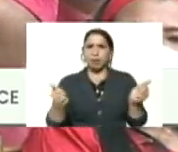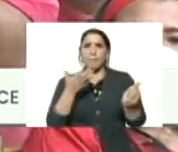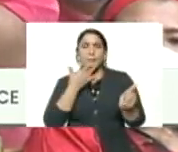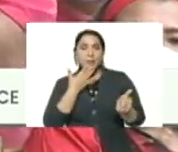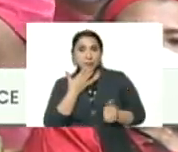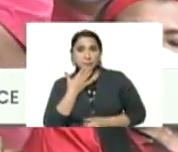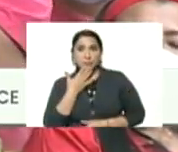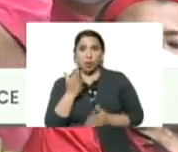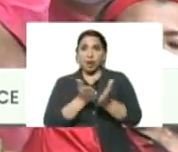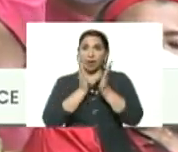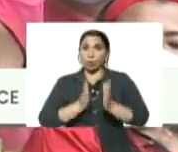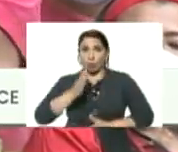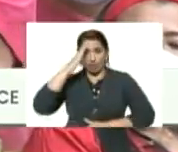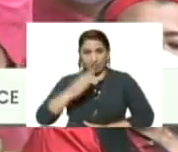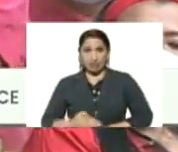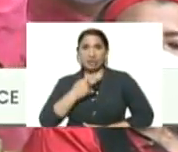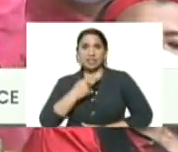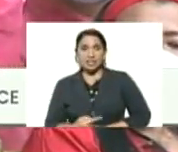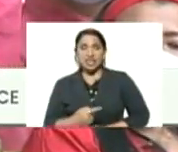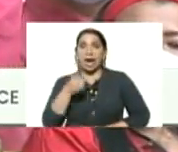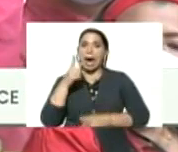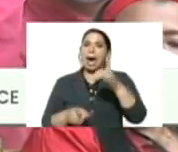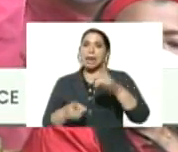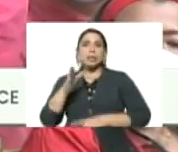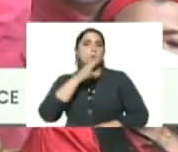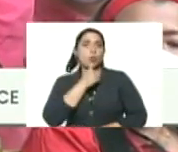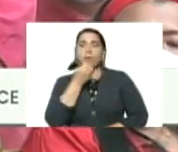alguien no era buen soldado, tú eres un civil.